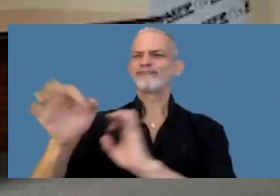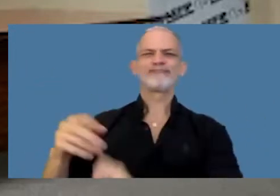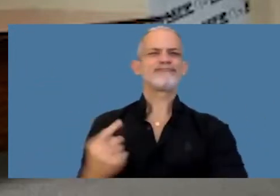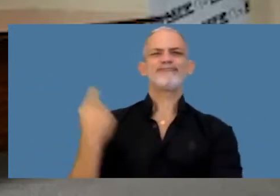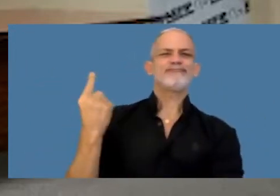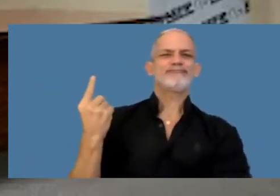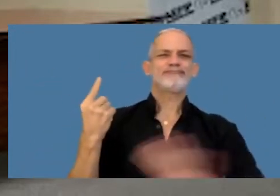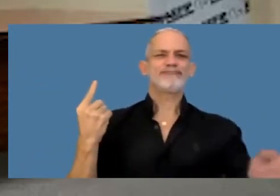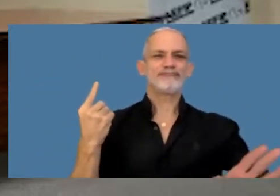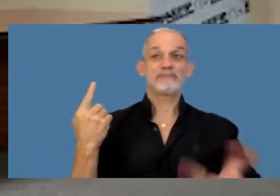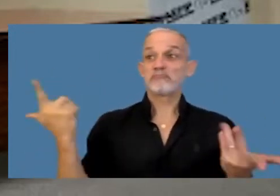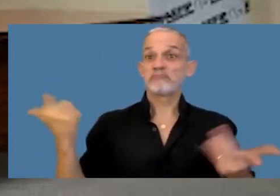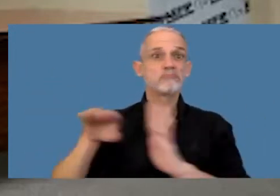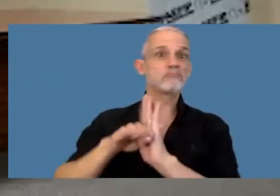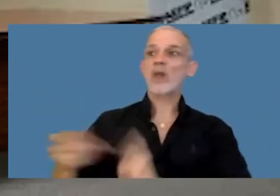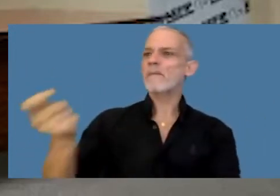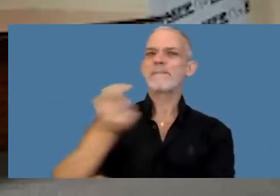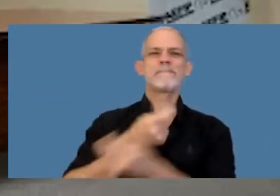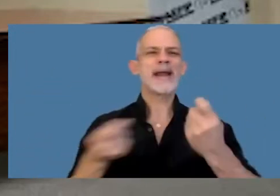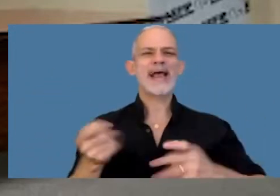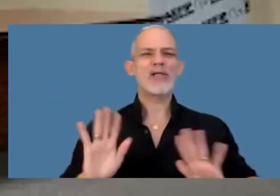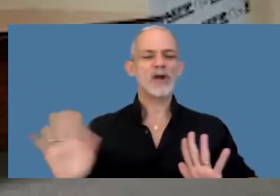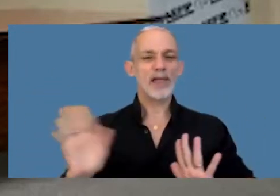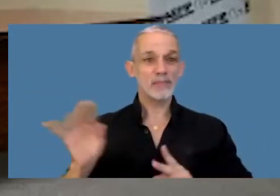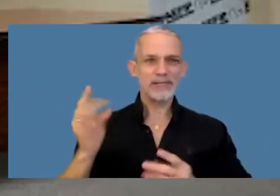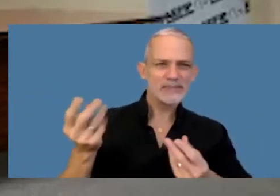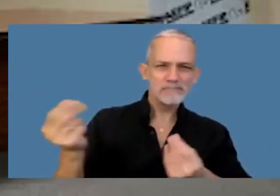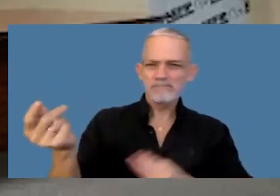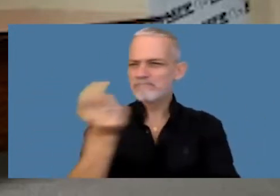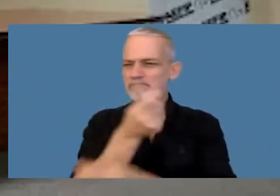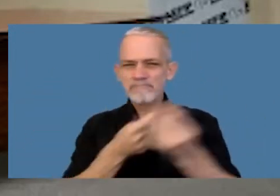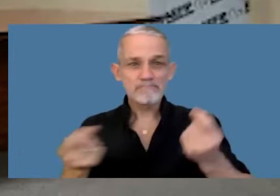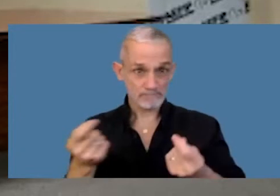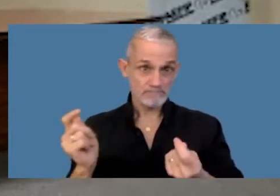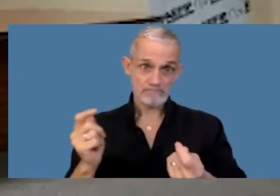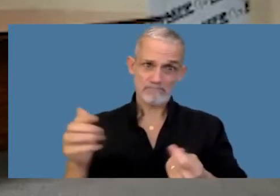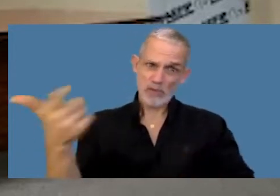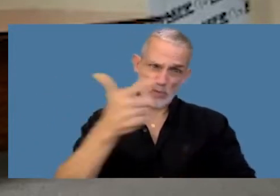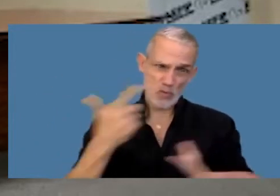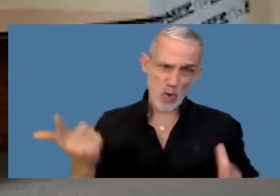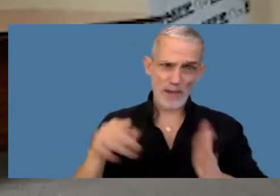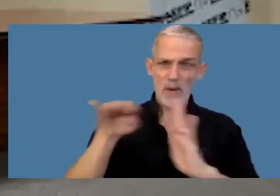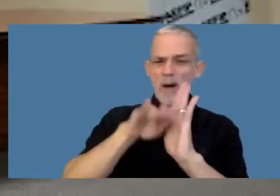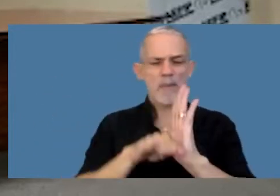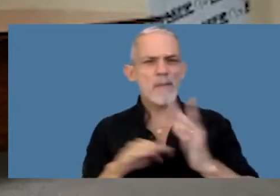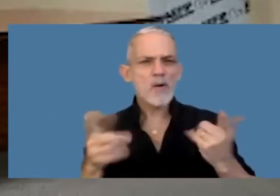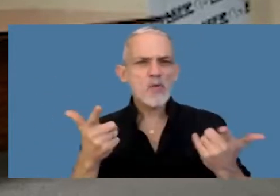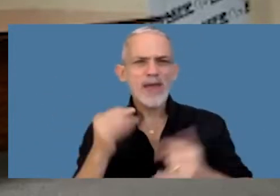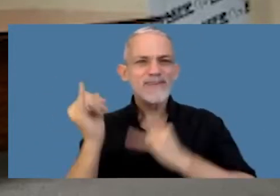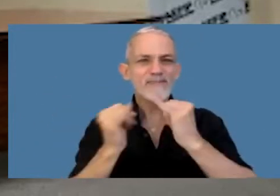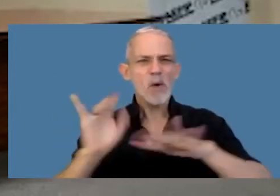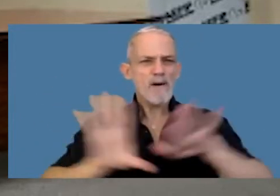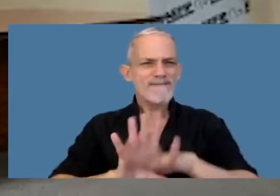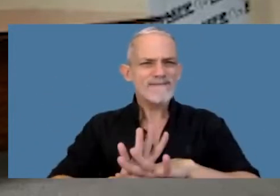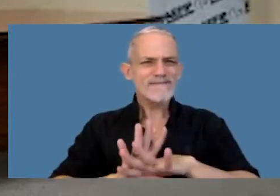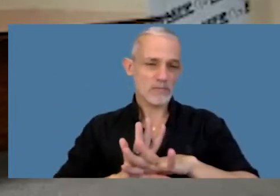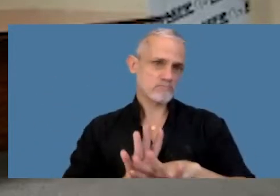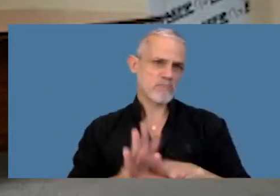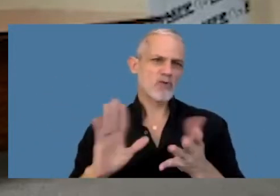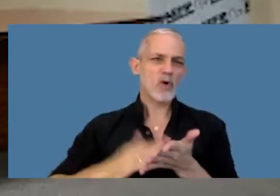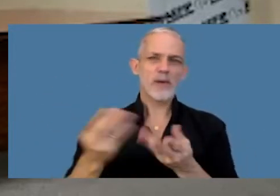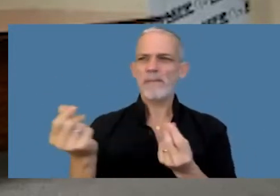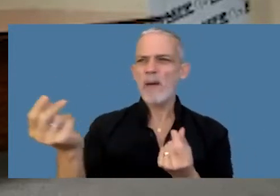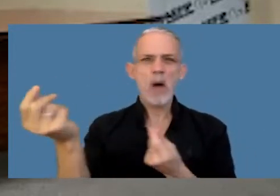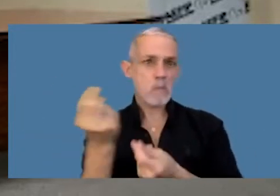las reglas del mercado y no otra cosa. Reglas del mercado que no existen tampoco, porque no hay información perfecta en el mercado. Pero